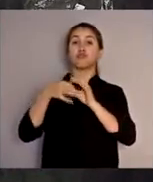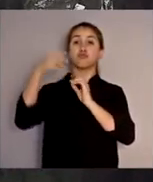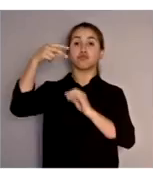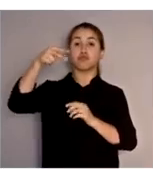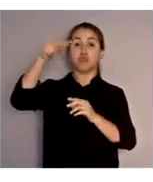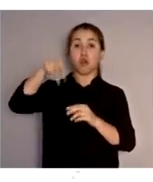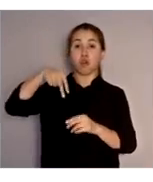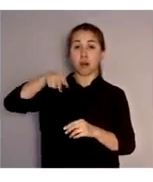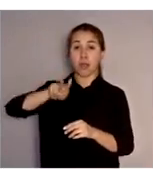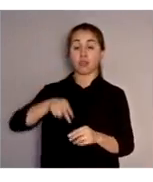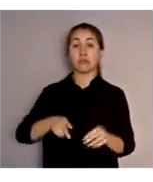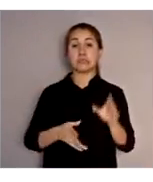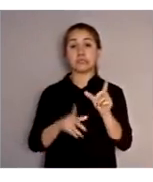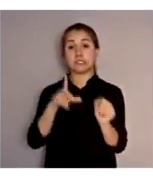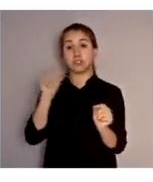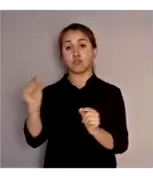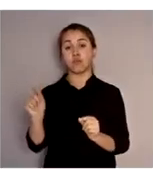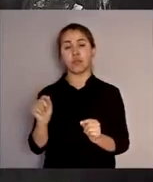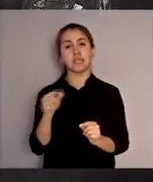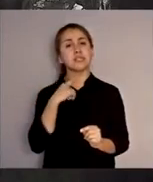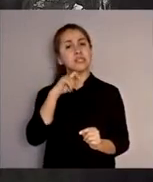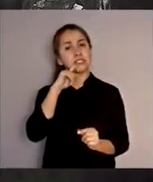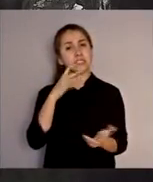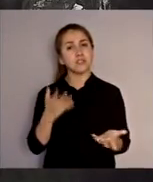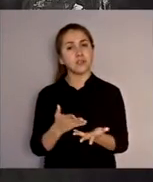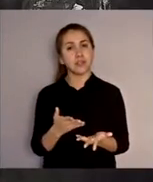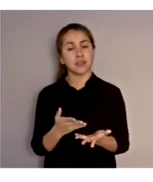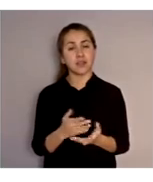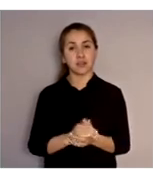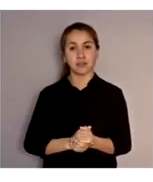fue para el lado el aparato. ¿Ya? ¿Y eso qué significa?